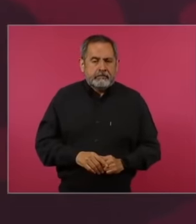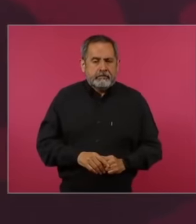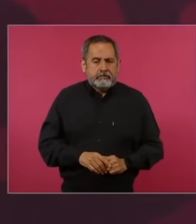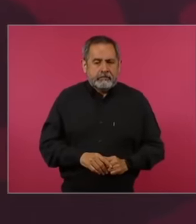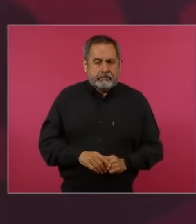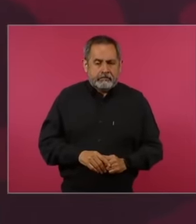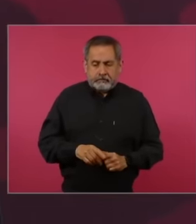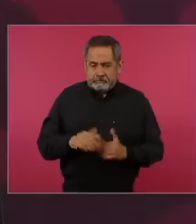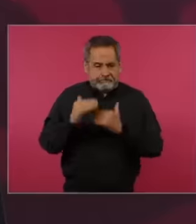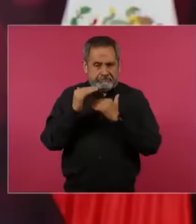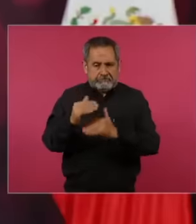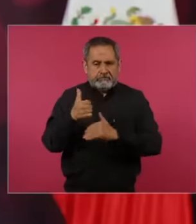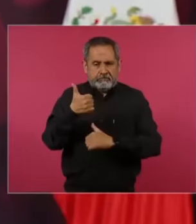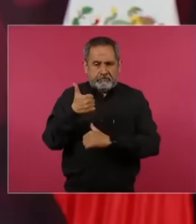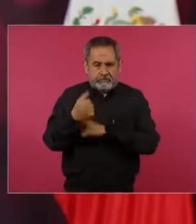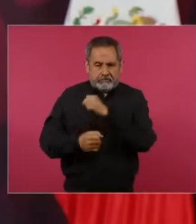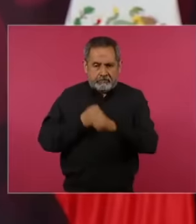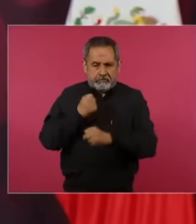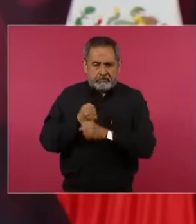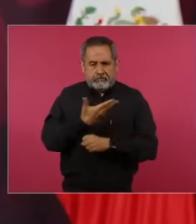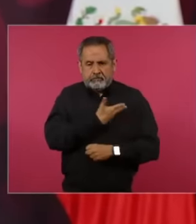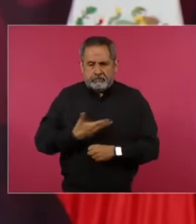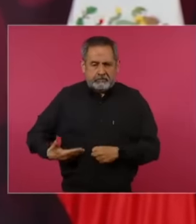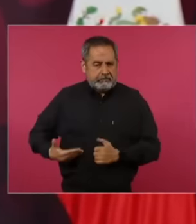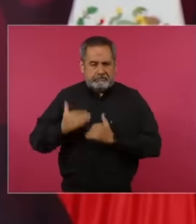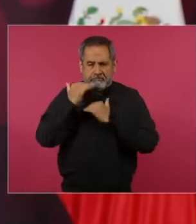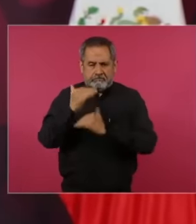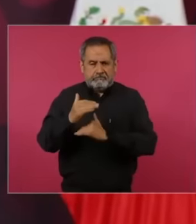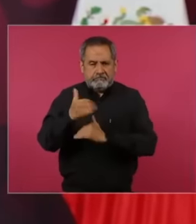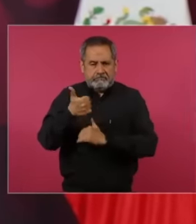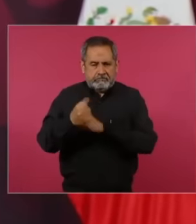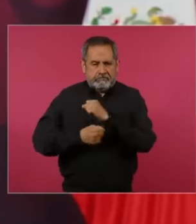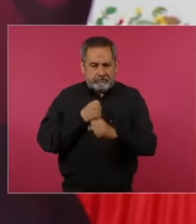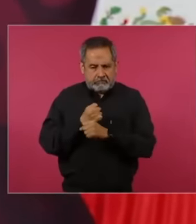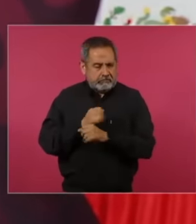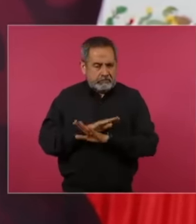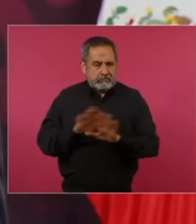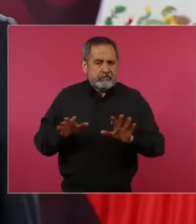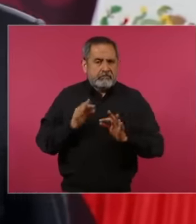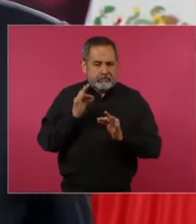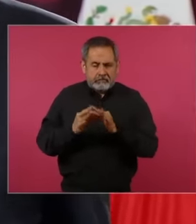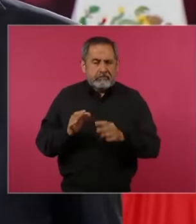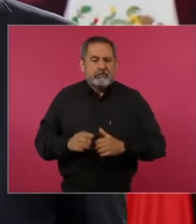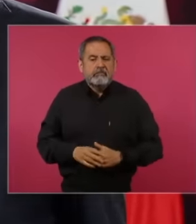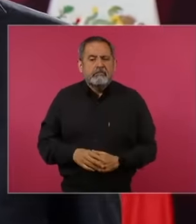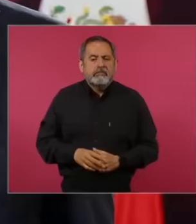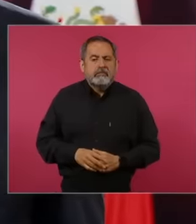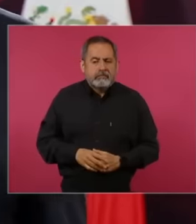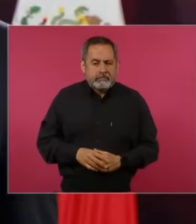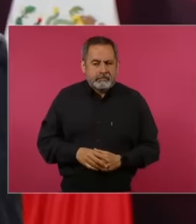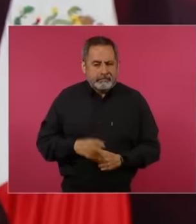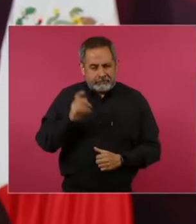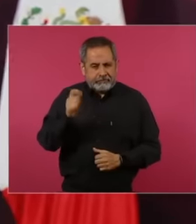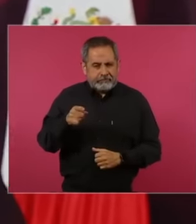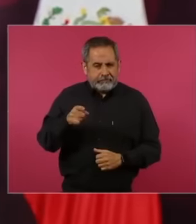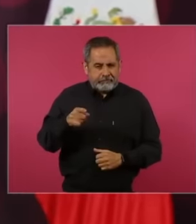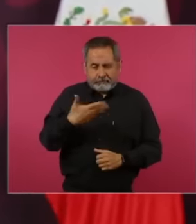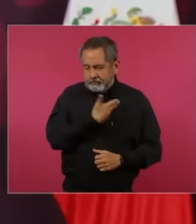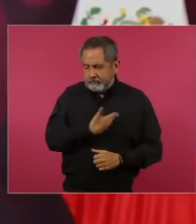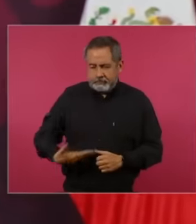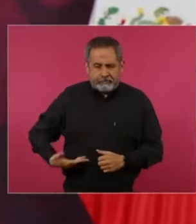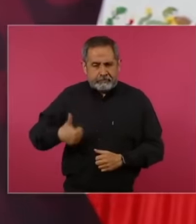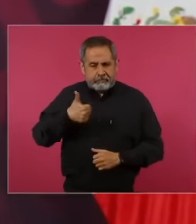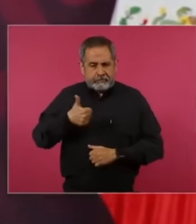los 6 años como periodo presidencial y 6 años, en el caso de la